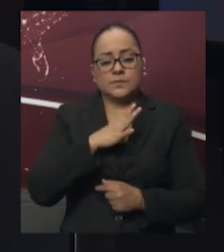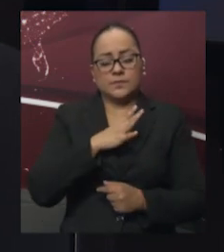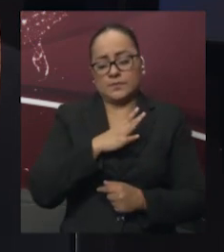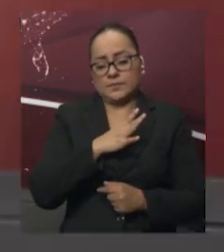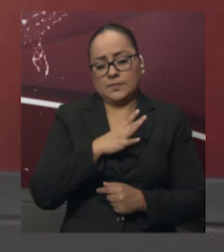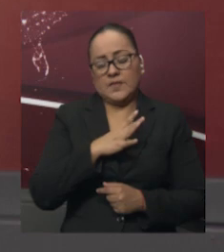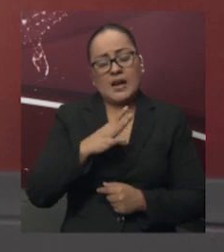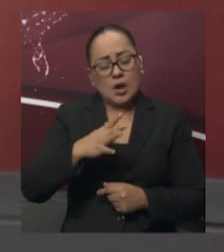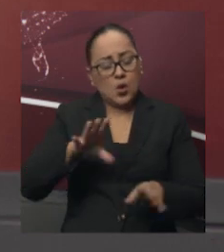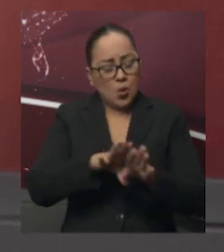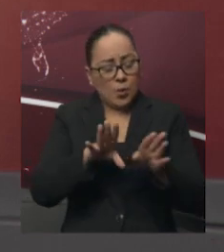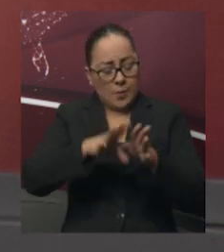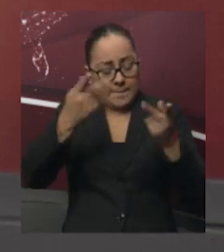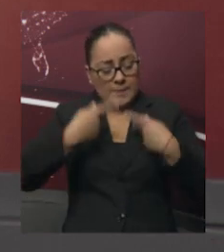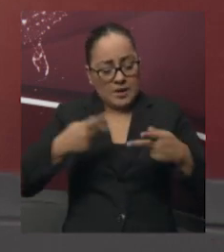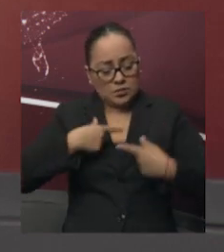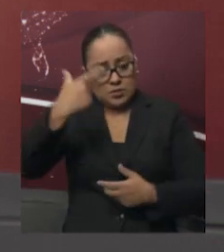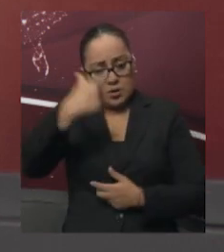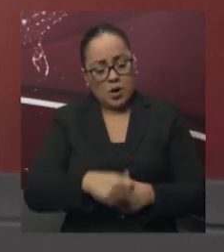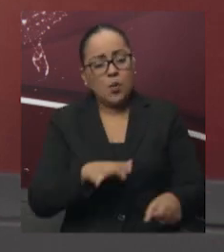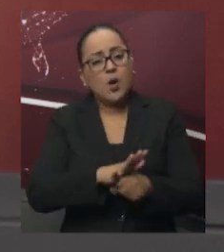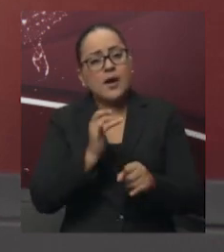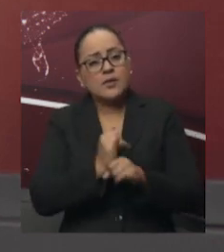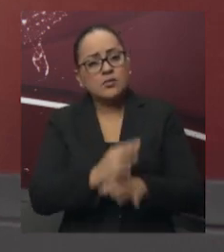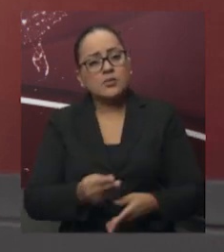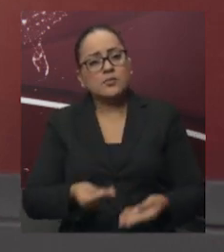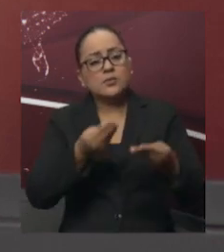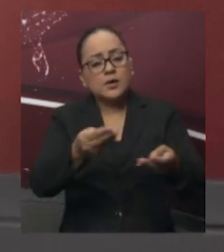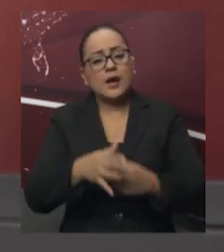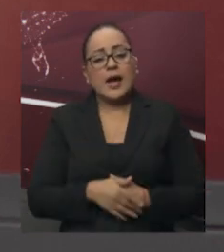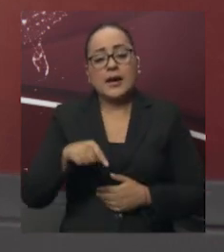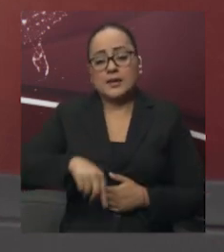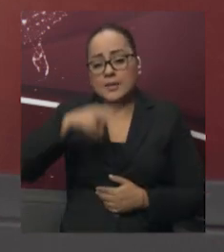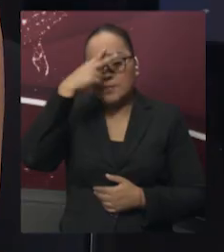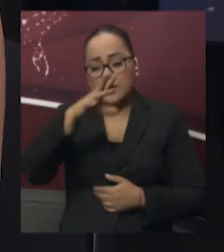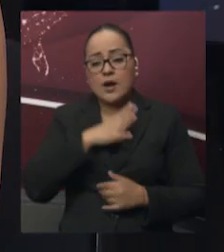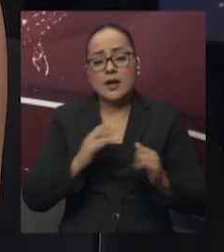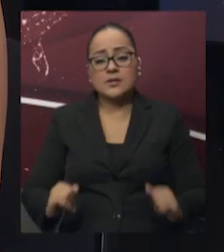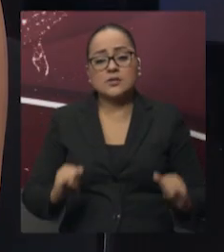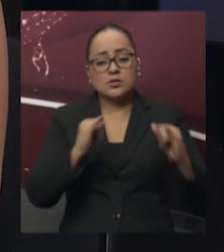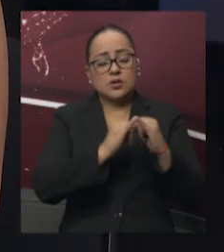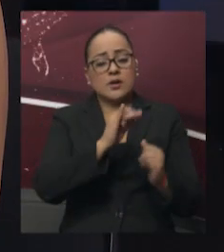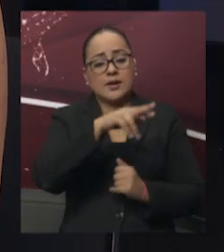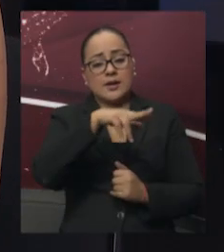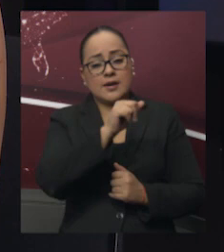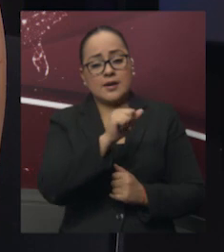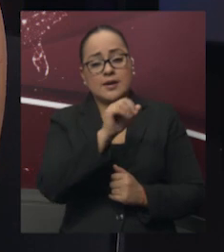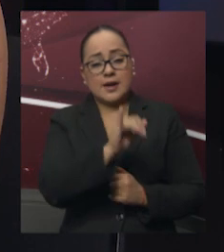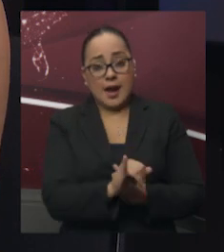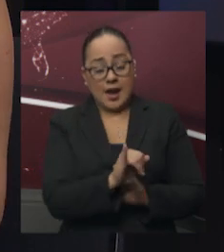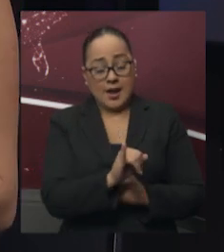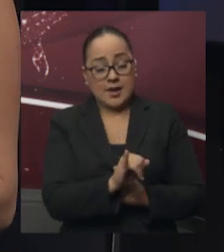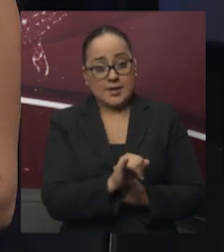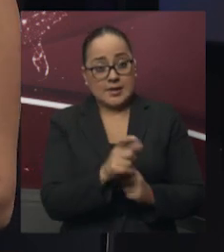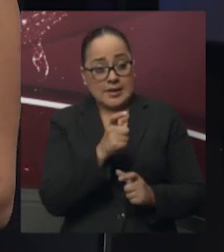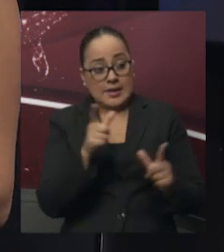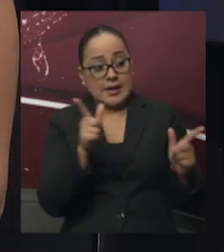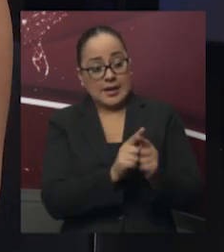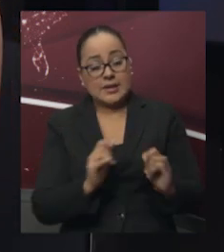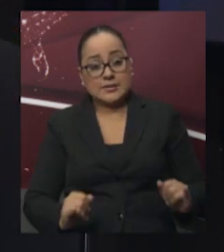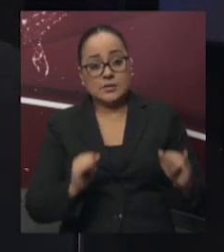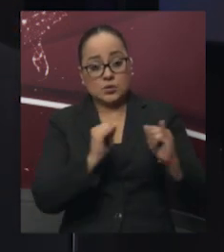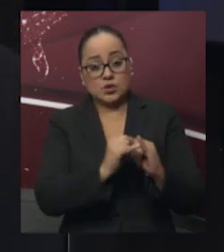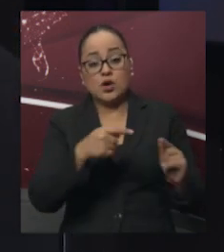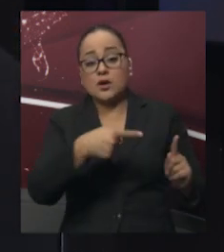información personal. Efectivamente, en México tenemos un organismo constitucional autónomo, que es el Instituto Nacional de Transparencia y Acceso a la